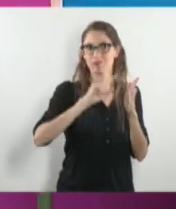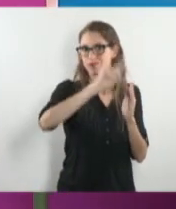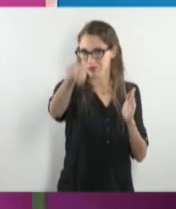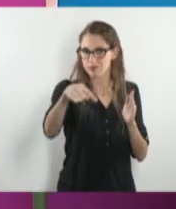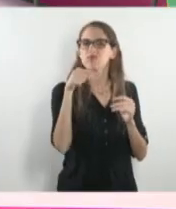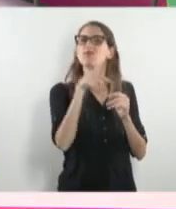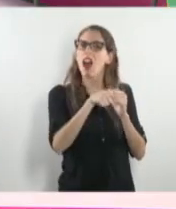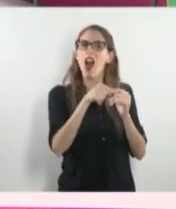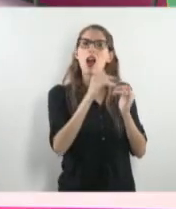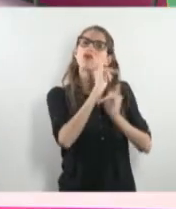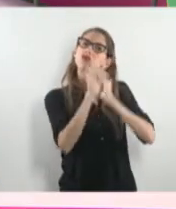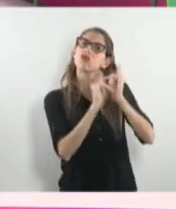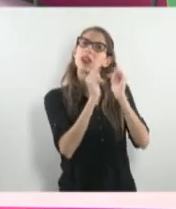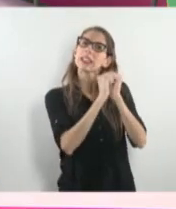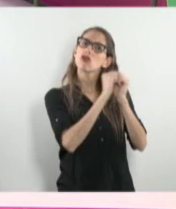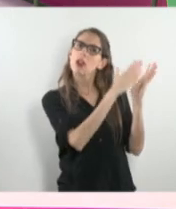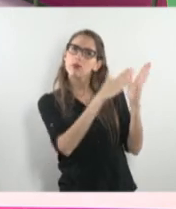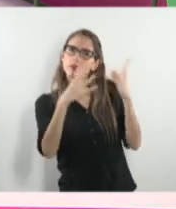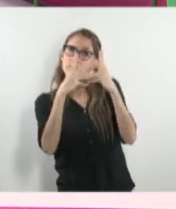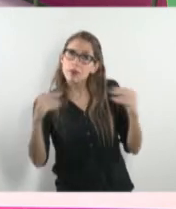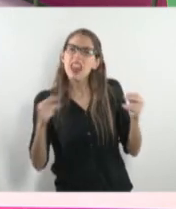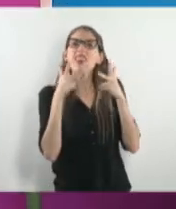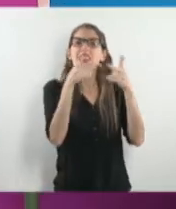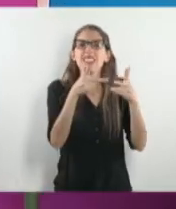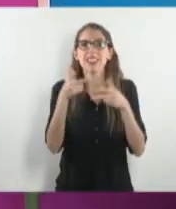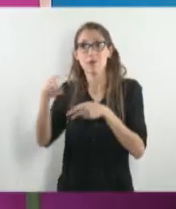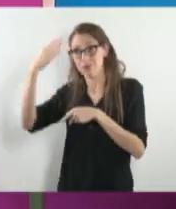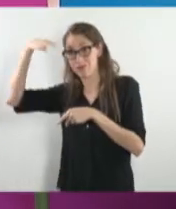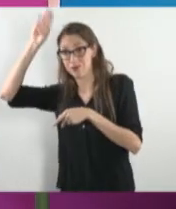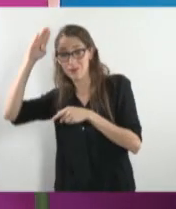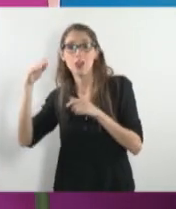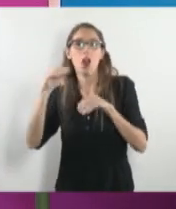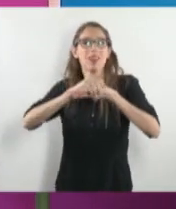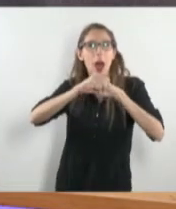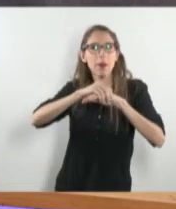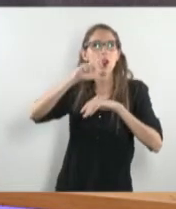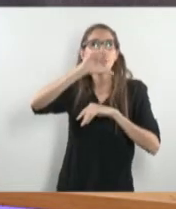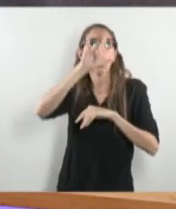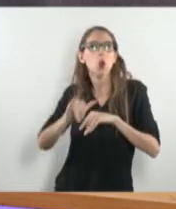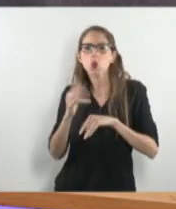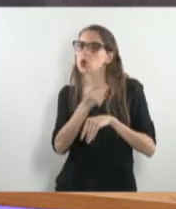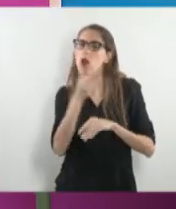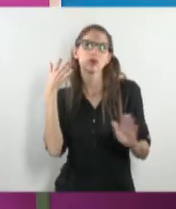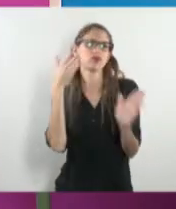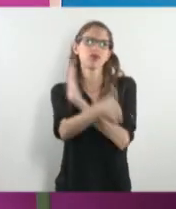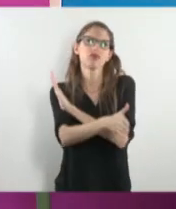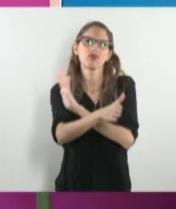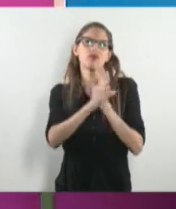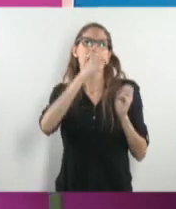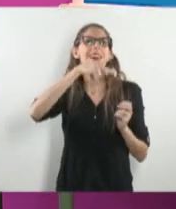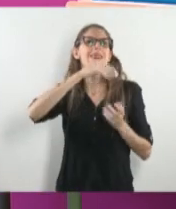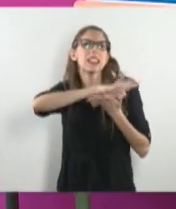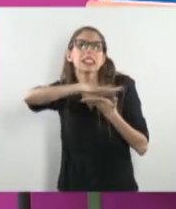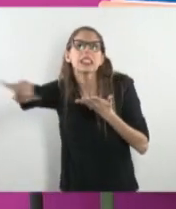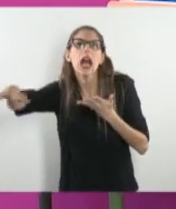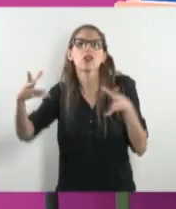cuenta que Fierro y Cruz, su gran amigo, huyen al desierto, se van a vivir con los indios, ¿no? Claro.